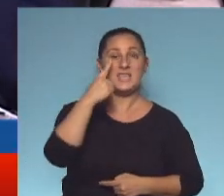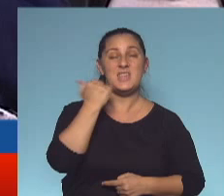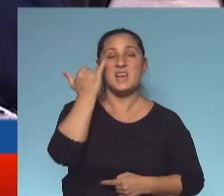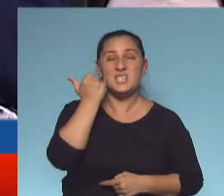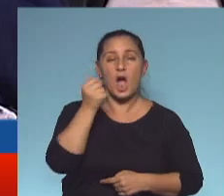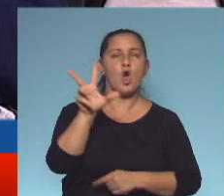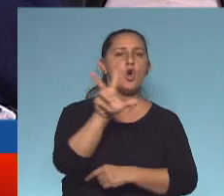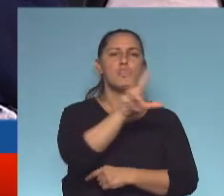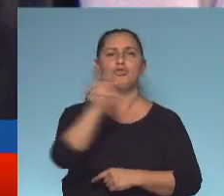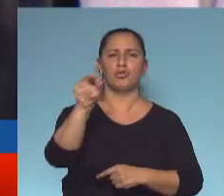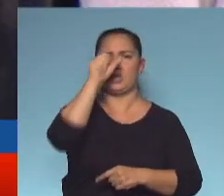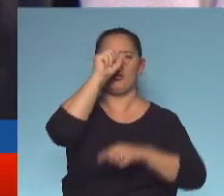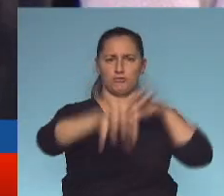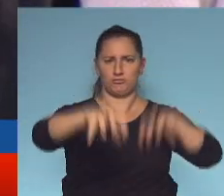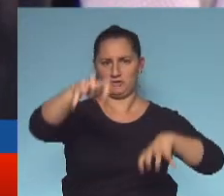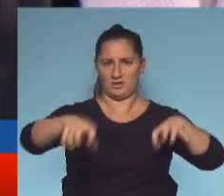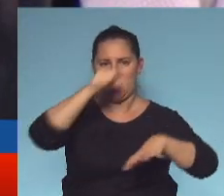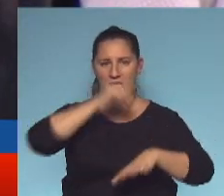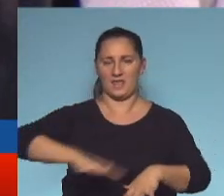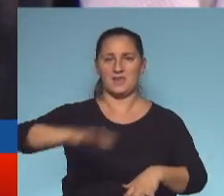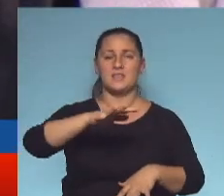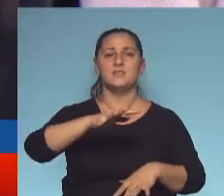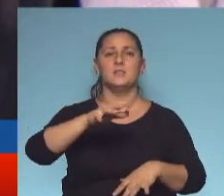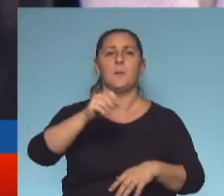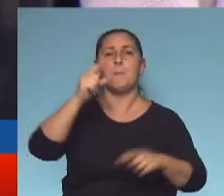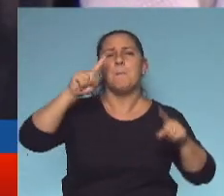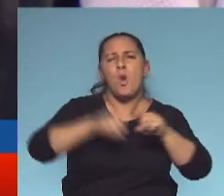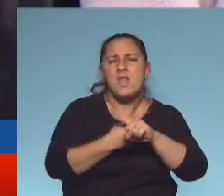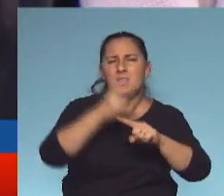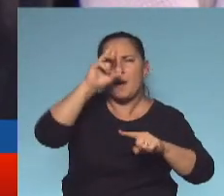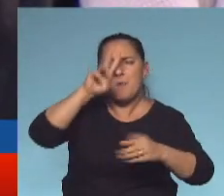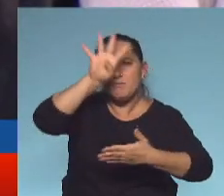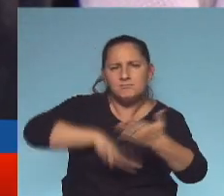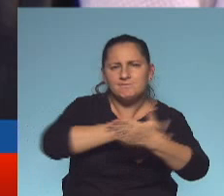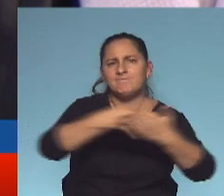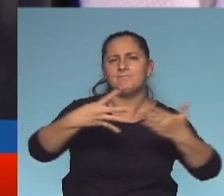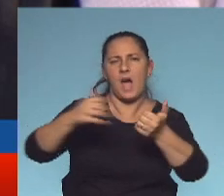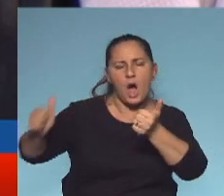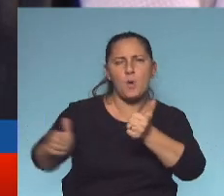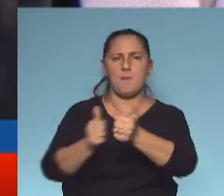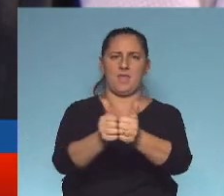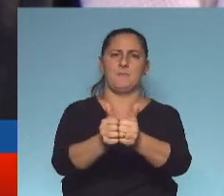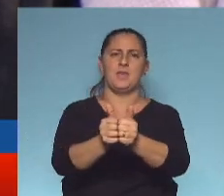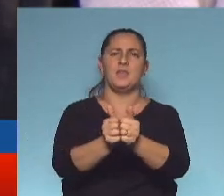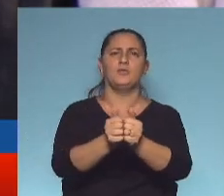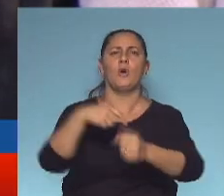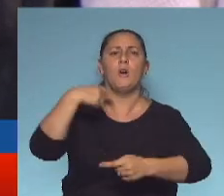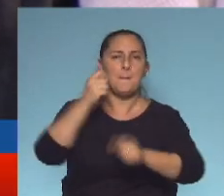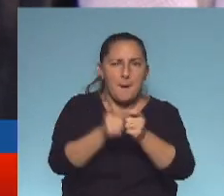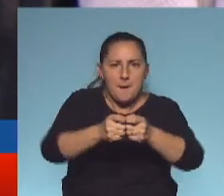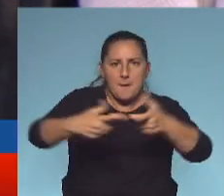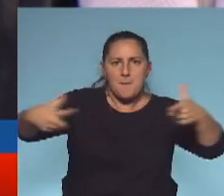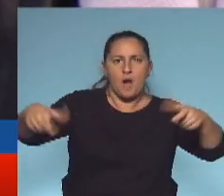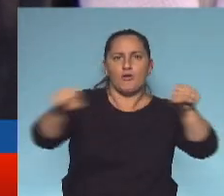a 800 jardines. Las políticas que tienen que ver con el acompañamiento, la extensión de la conectividad,